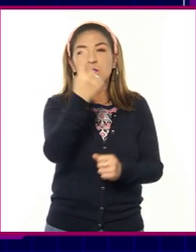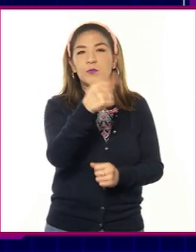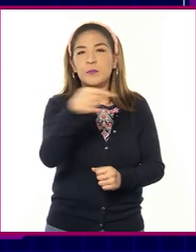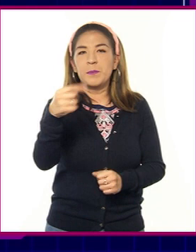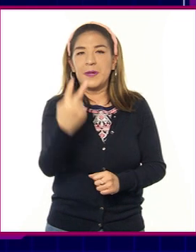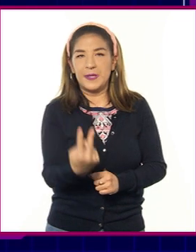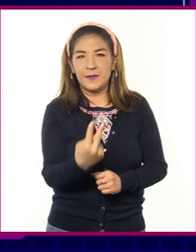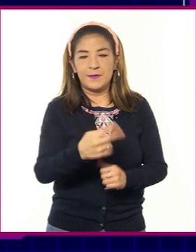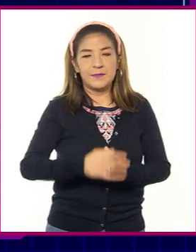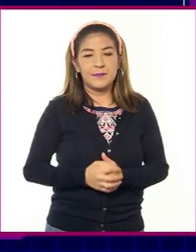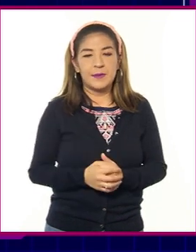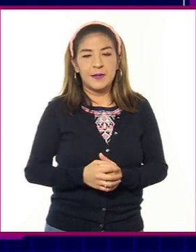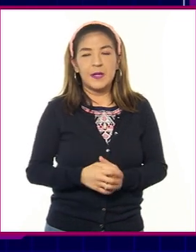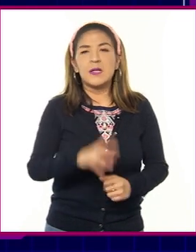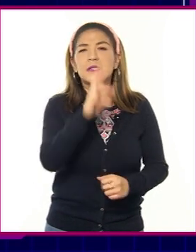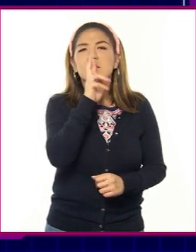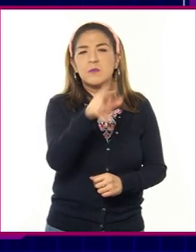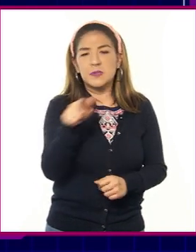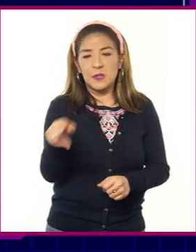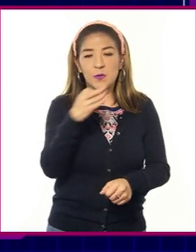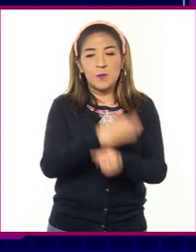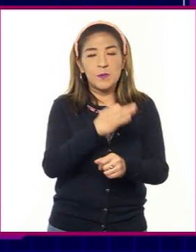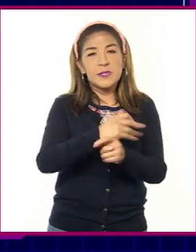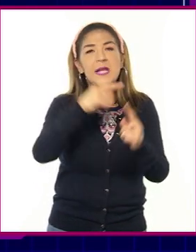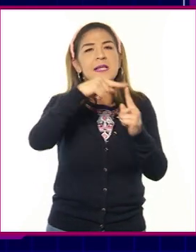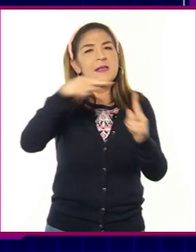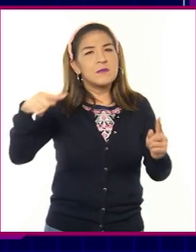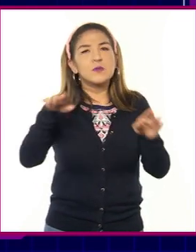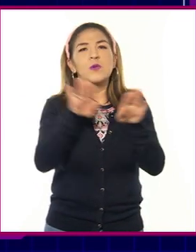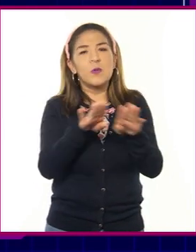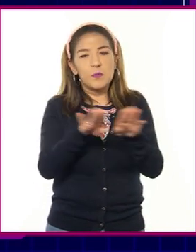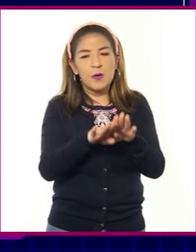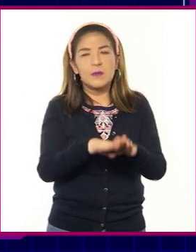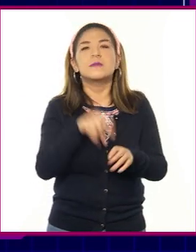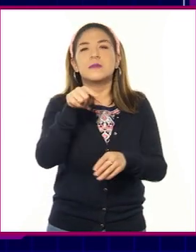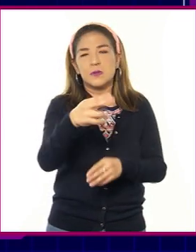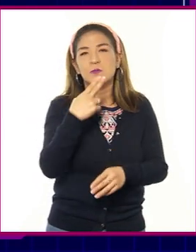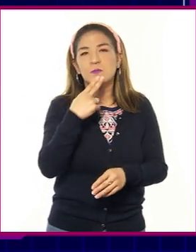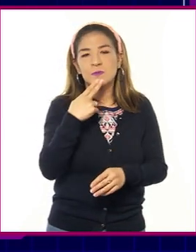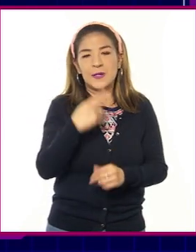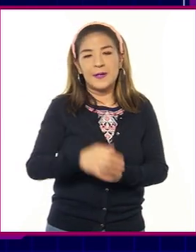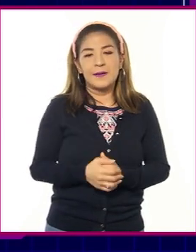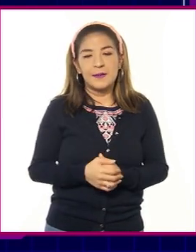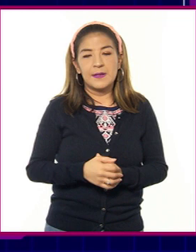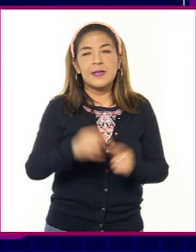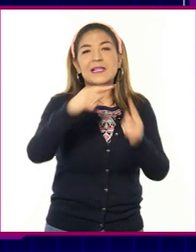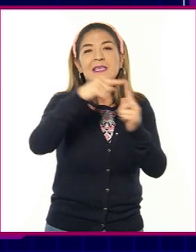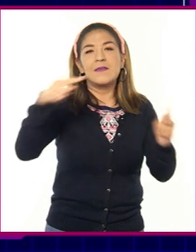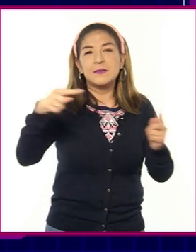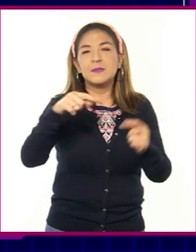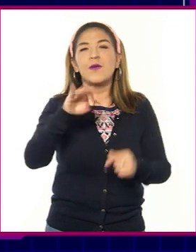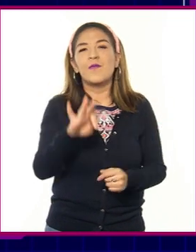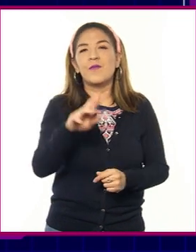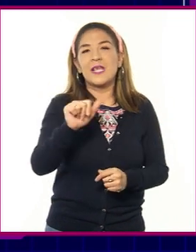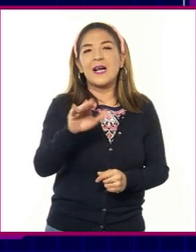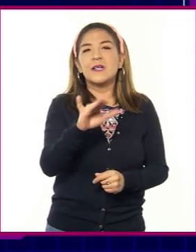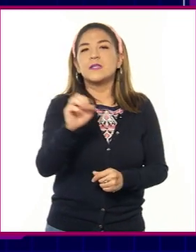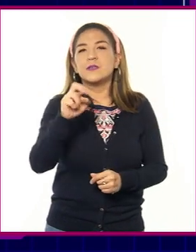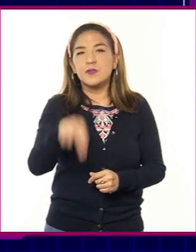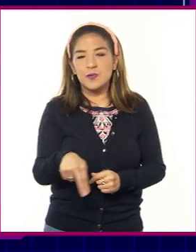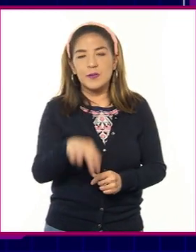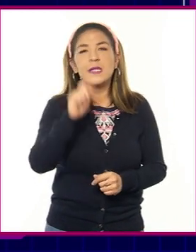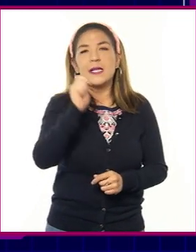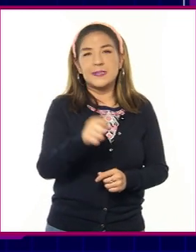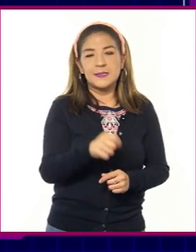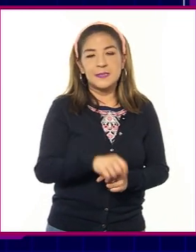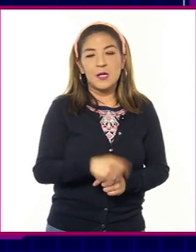medio. Para resolver esta división, podemos utilizar el algoritmo de la división de fracciones y colocamos